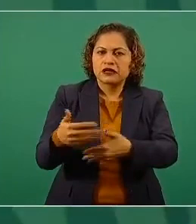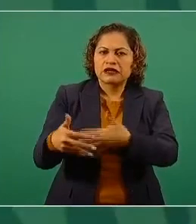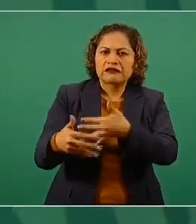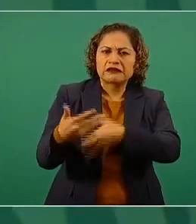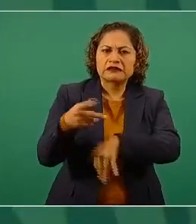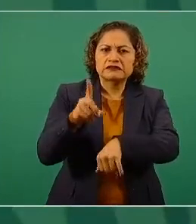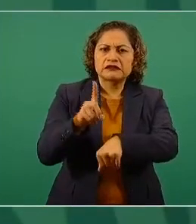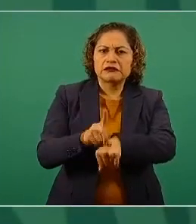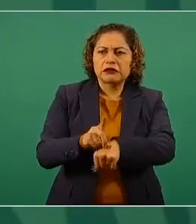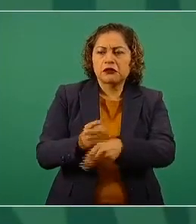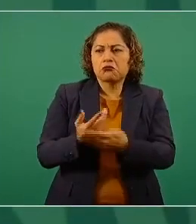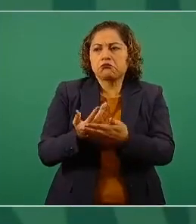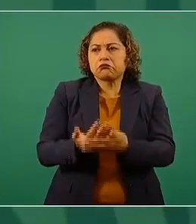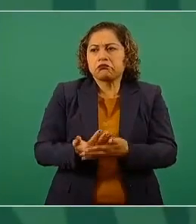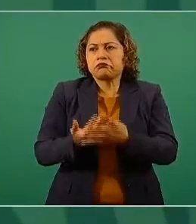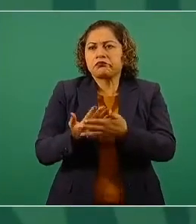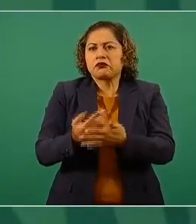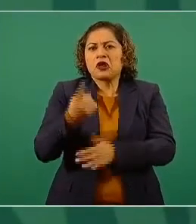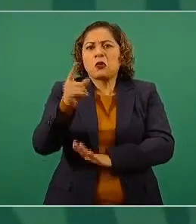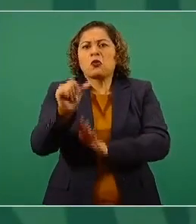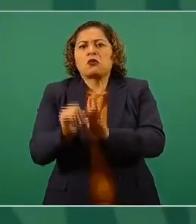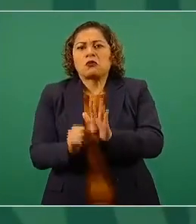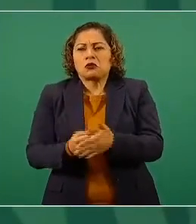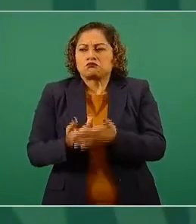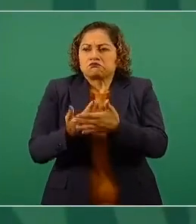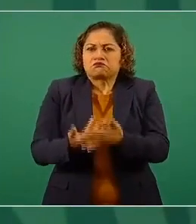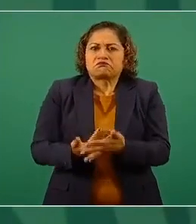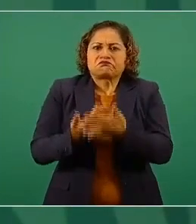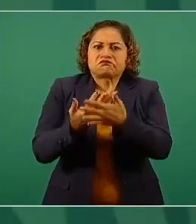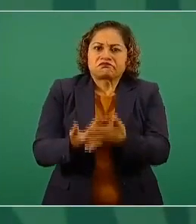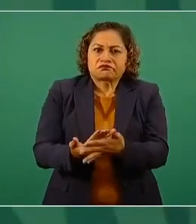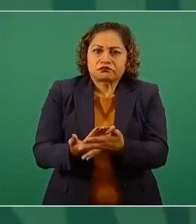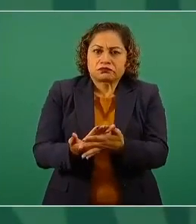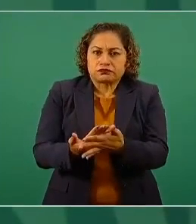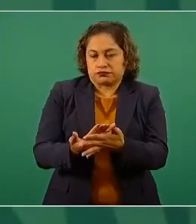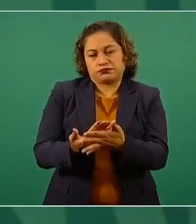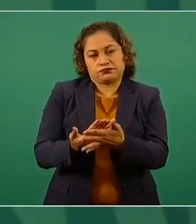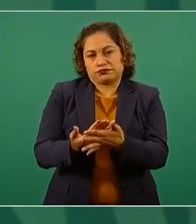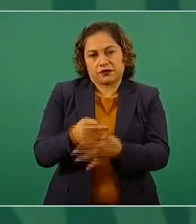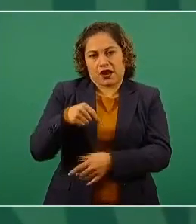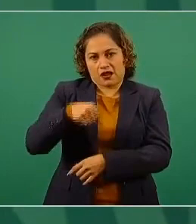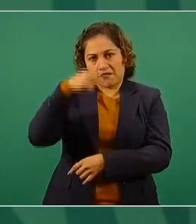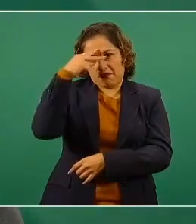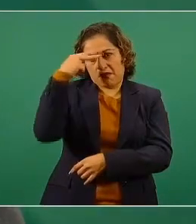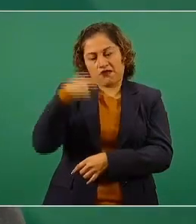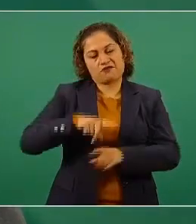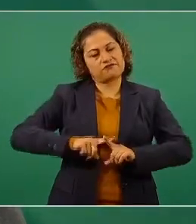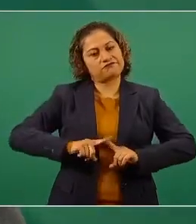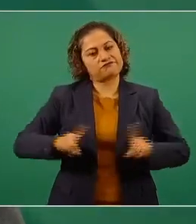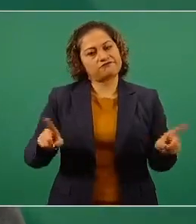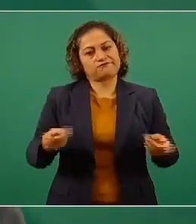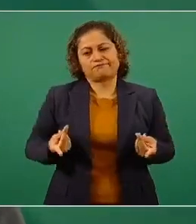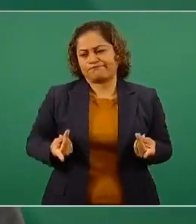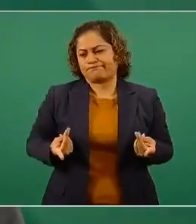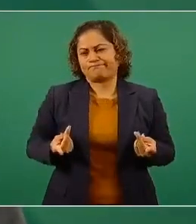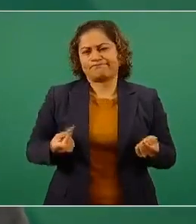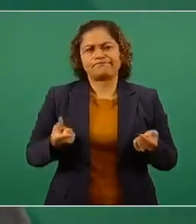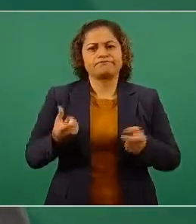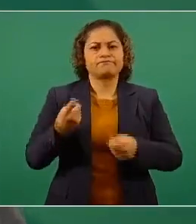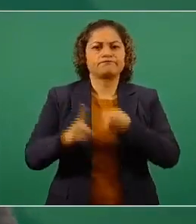Entonces, a lo mejor me estoy extendiendo mucho y ofrezco disculpas